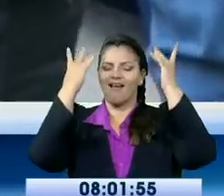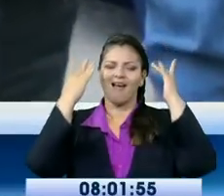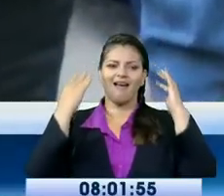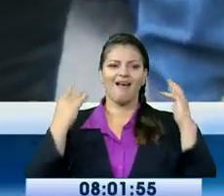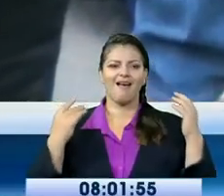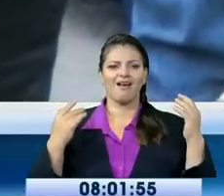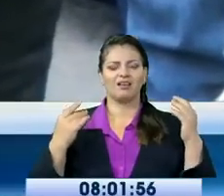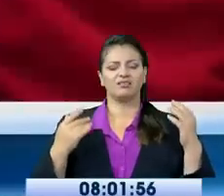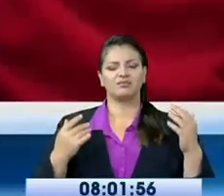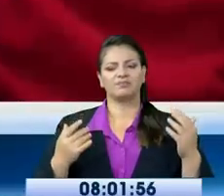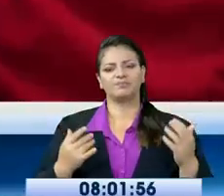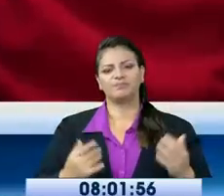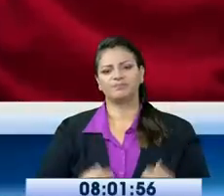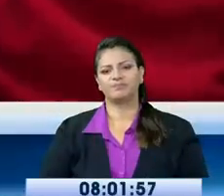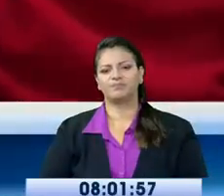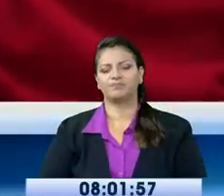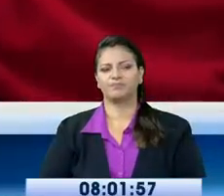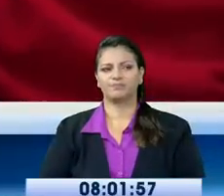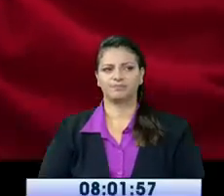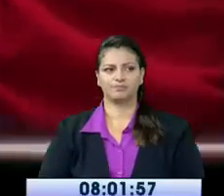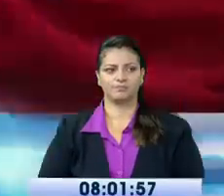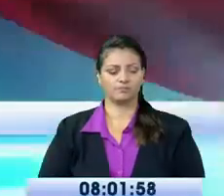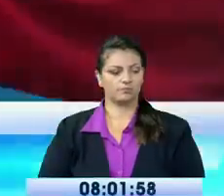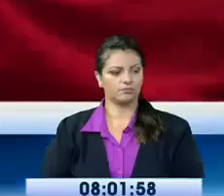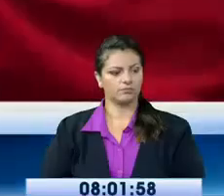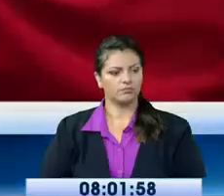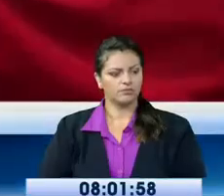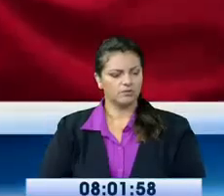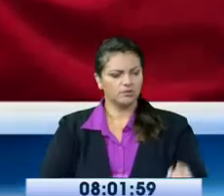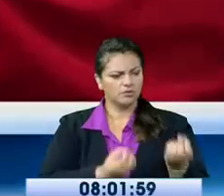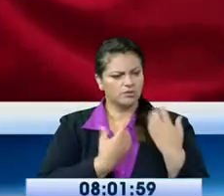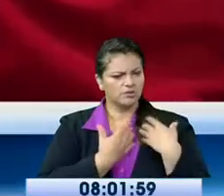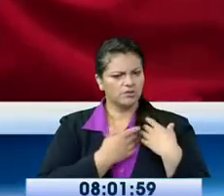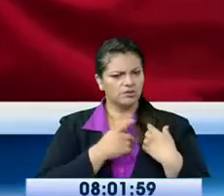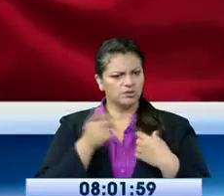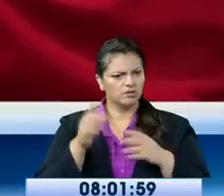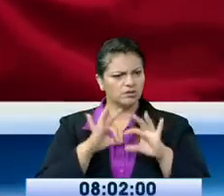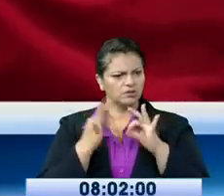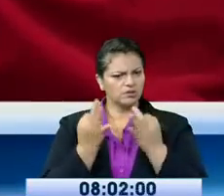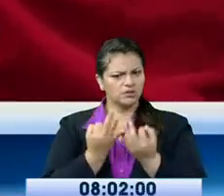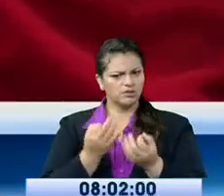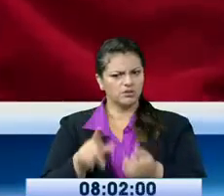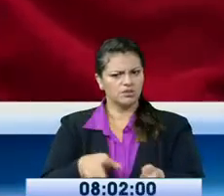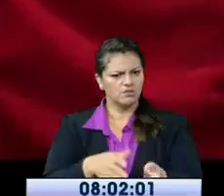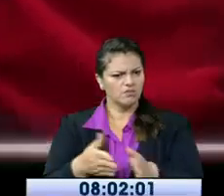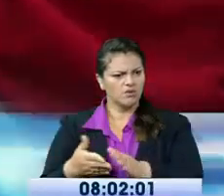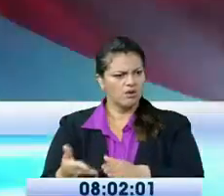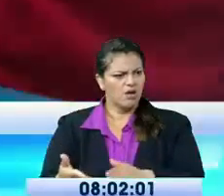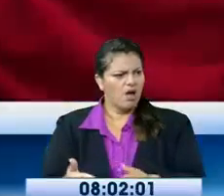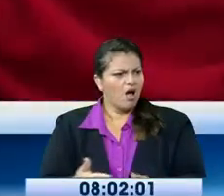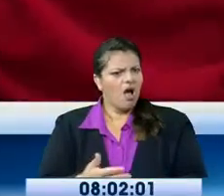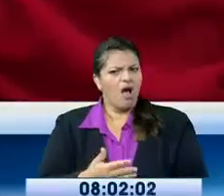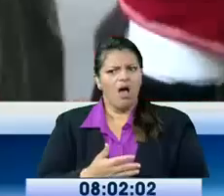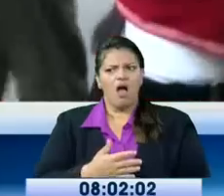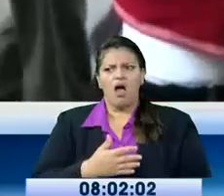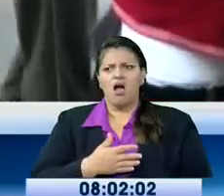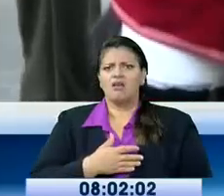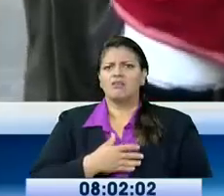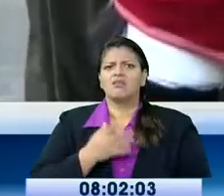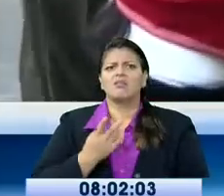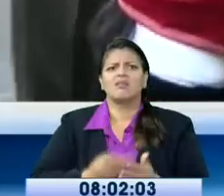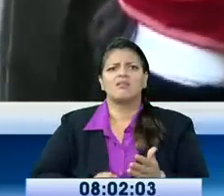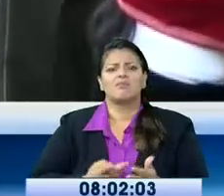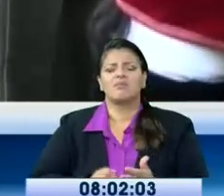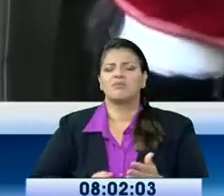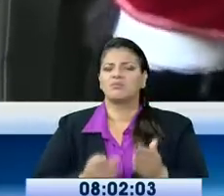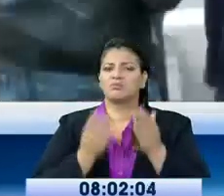abrazó. Pues llega la noticia y vinimos, ha estado así, accidentado, y no sabemos cómo también pasaría así. Los